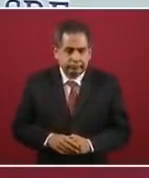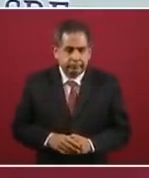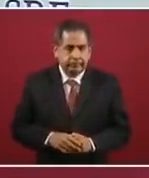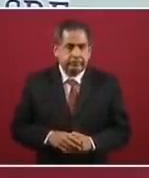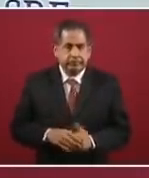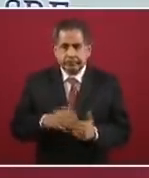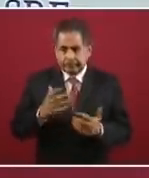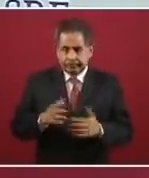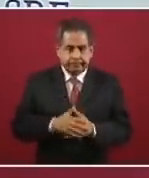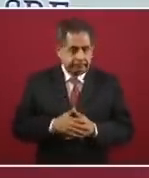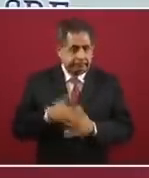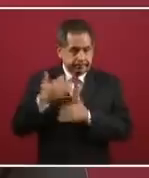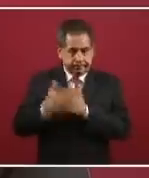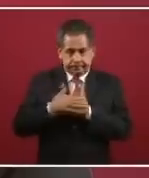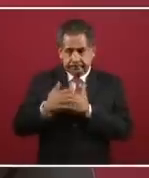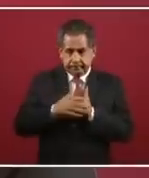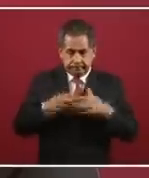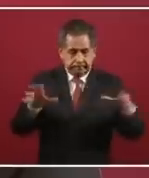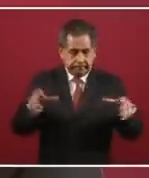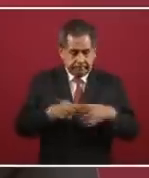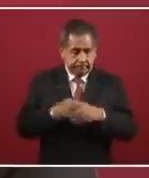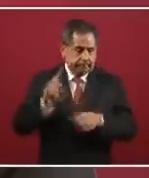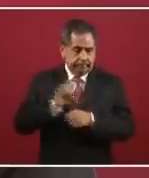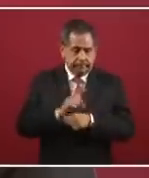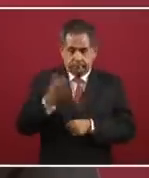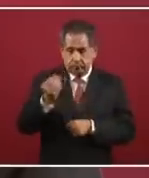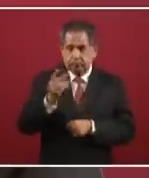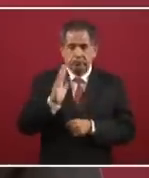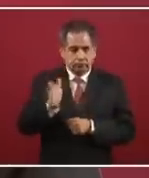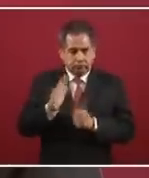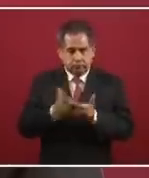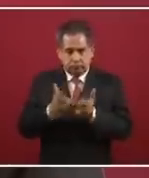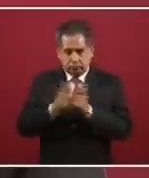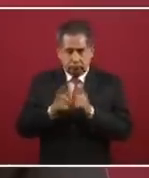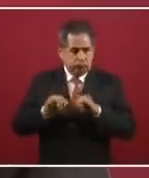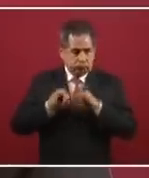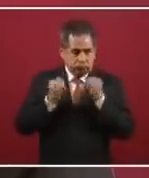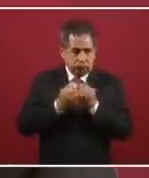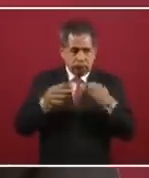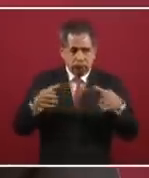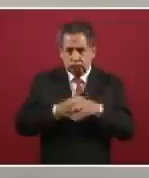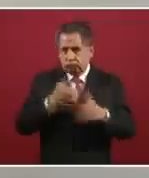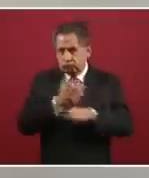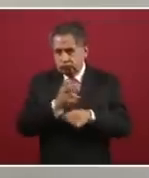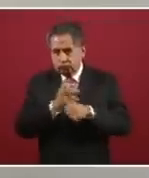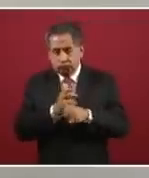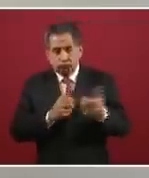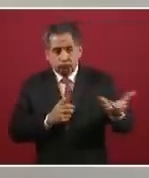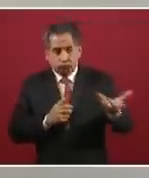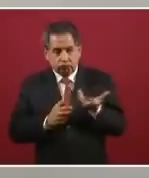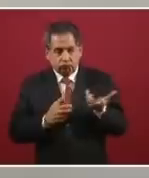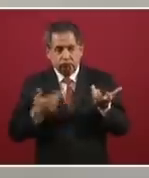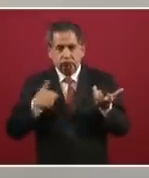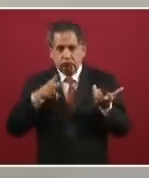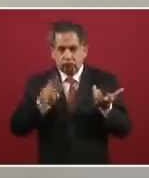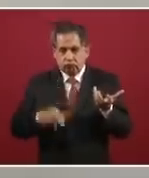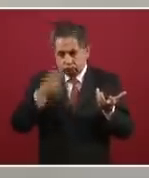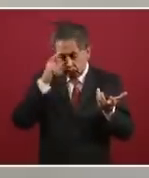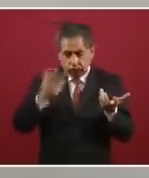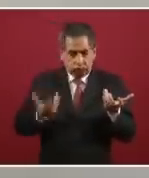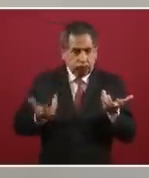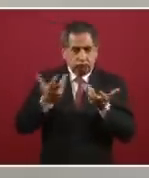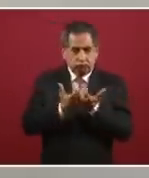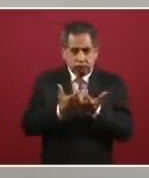se van a integrar ya, de hecho el día 9 se integró el grupo de trabajo, de parte de Estados Unidos, pues lo representa en México, empezando desde